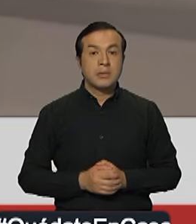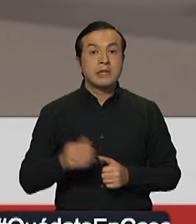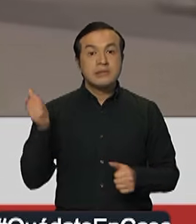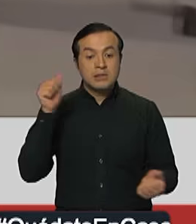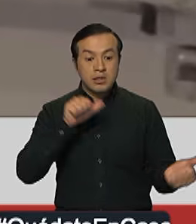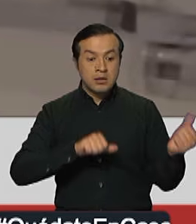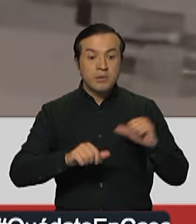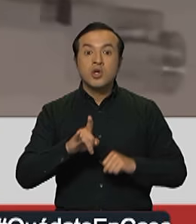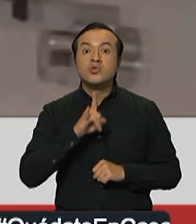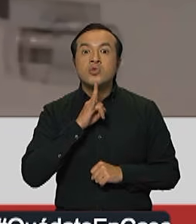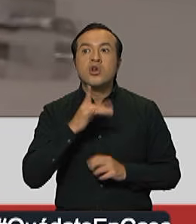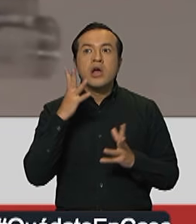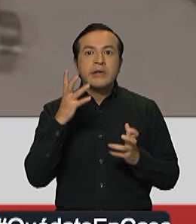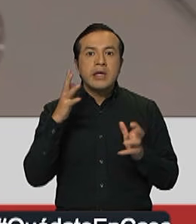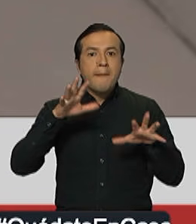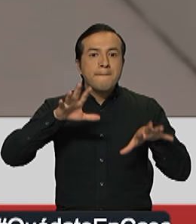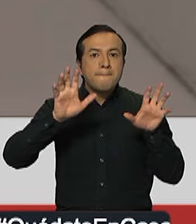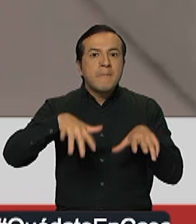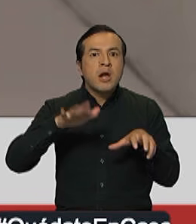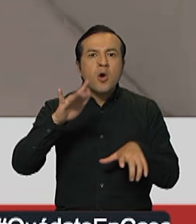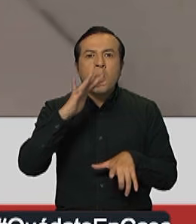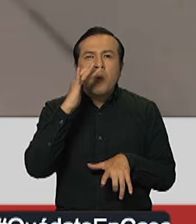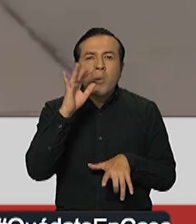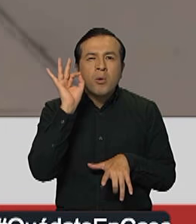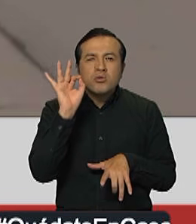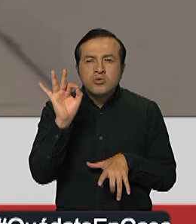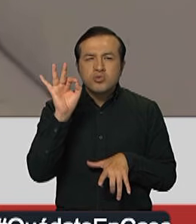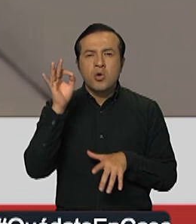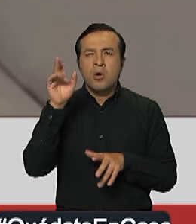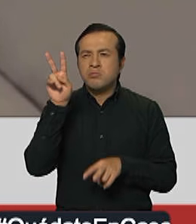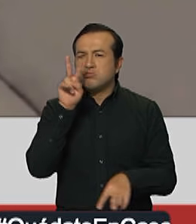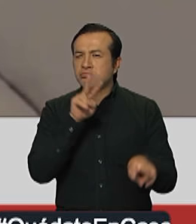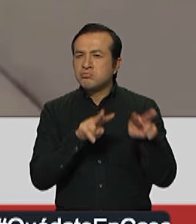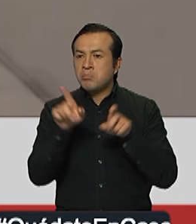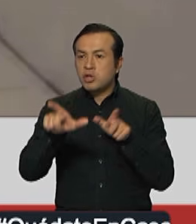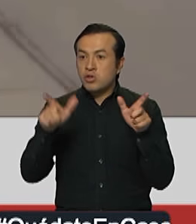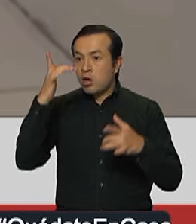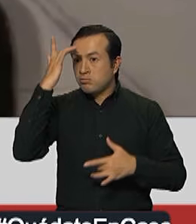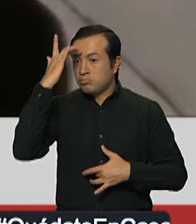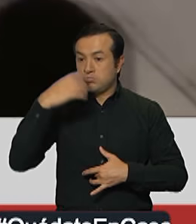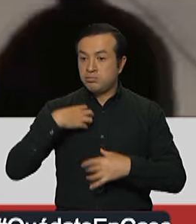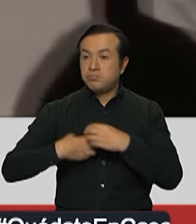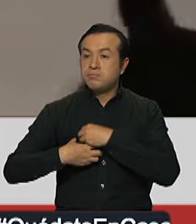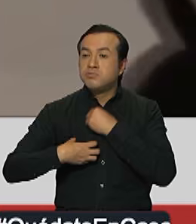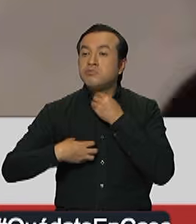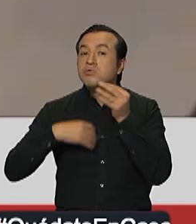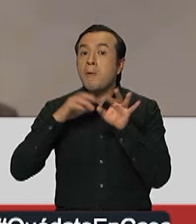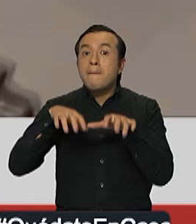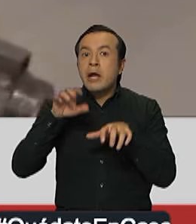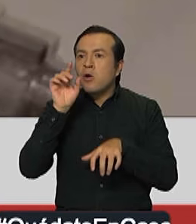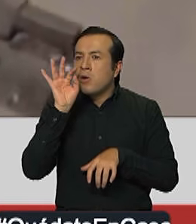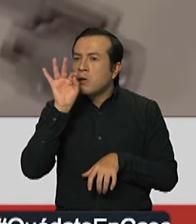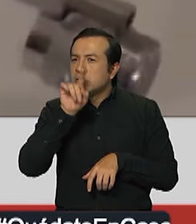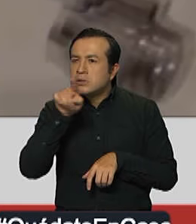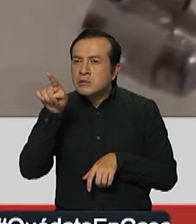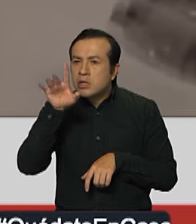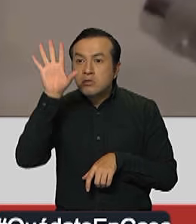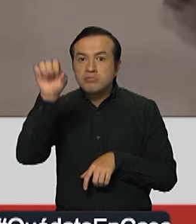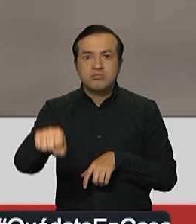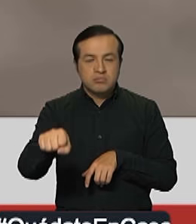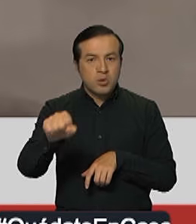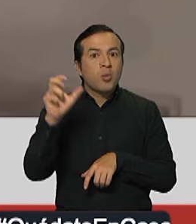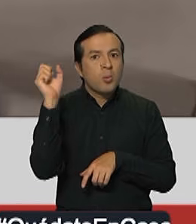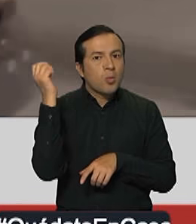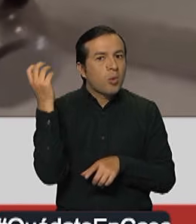Científicos estadounidenses tratan de utilizar el agudo olfato canino para detectar a portadores del virus del COVID-19. Los investigadores entrenan a los canes